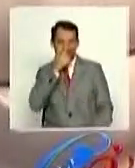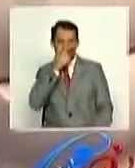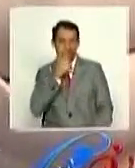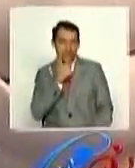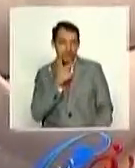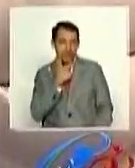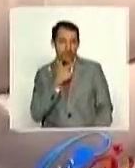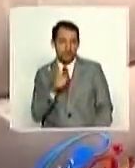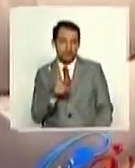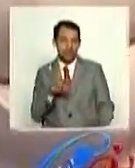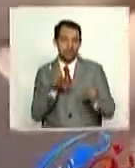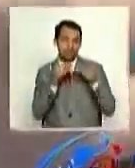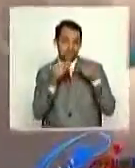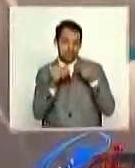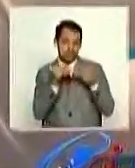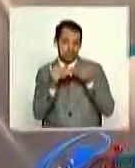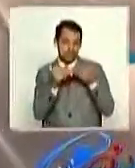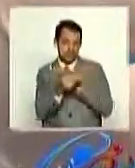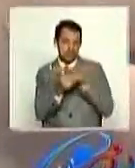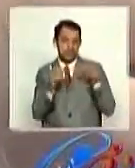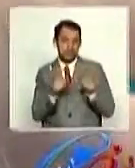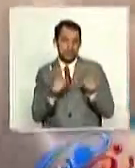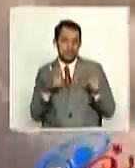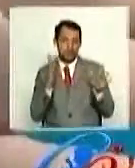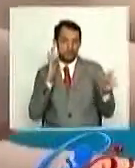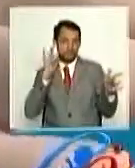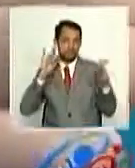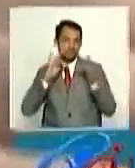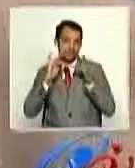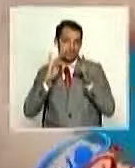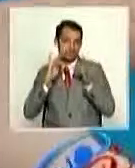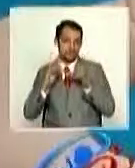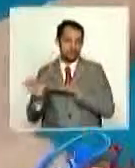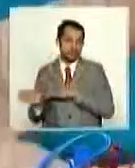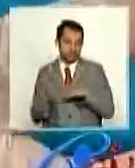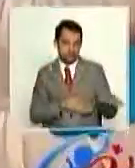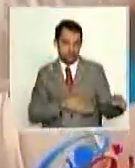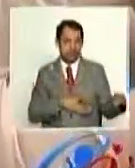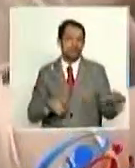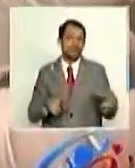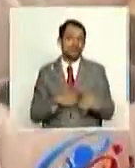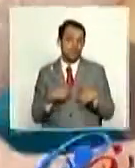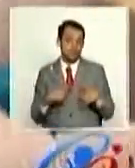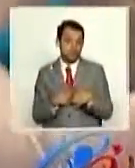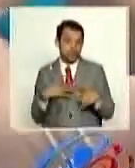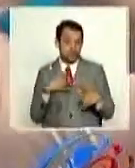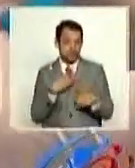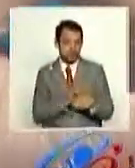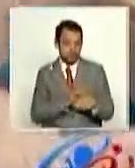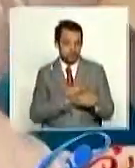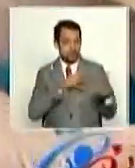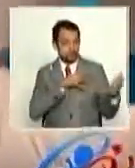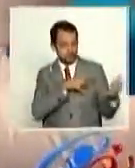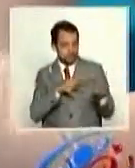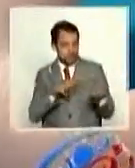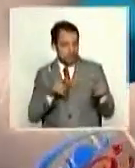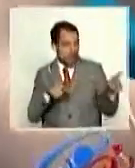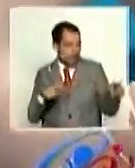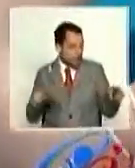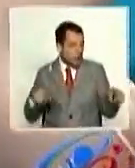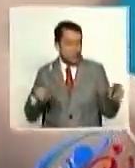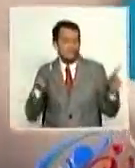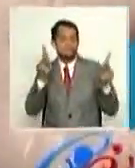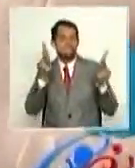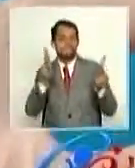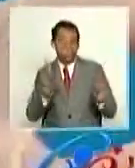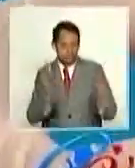blando, él se adapte de una mejor manera, ¿sí? Entonces, esto lo utilizamos cuando existen